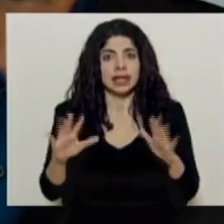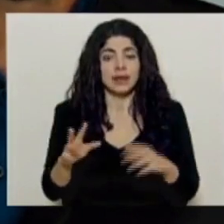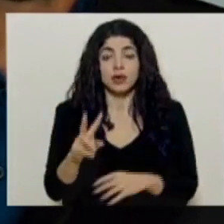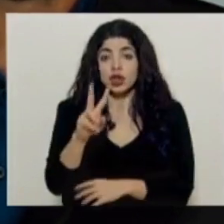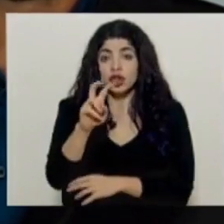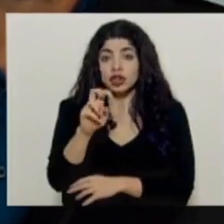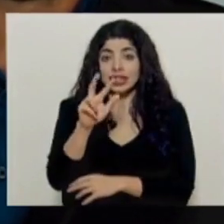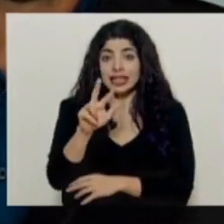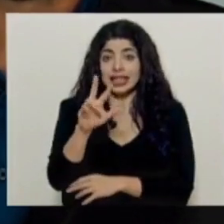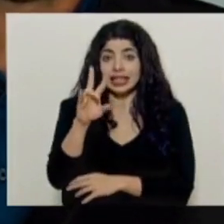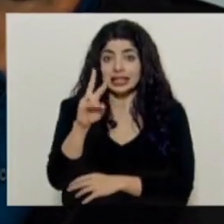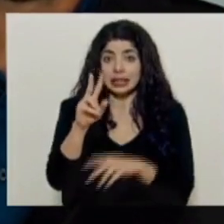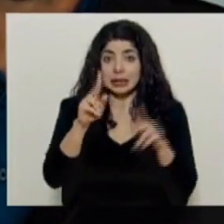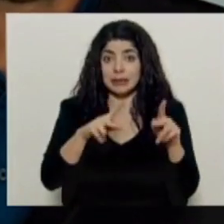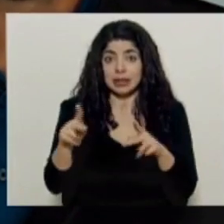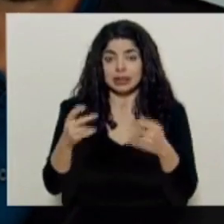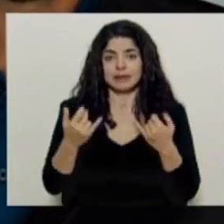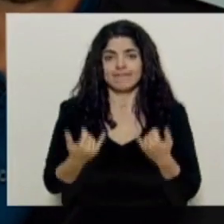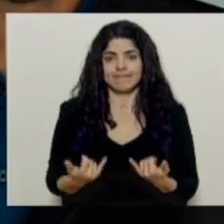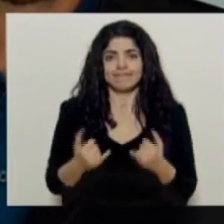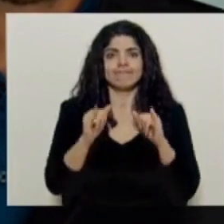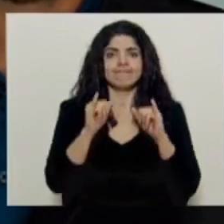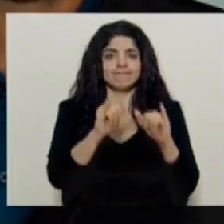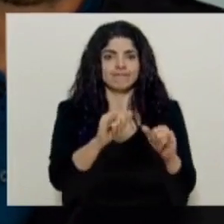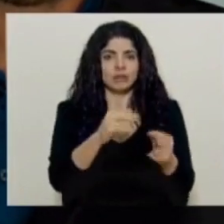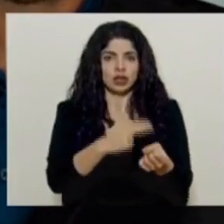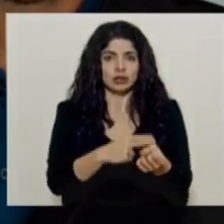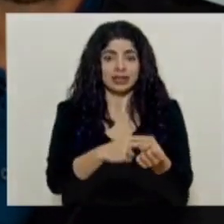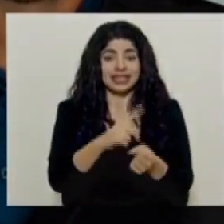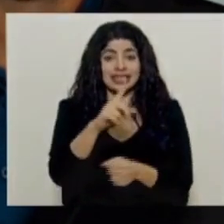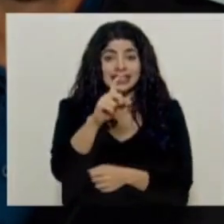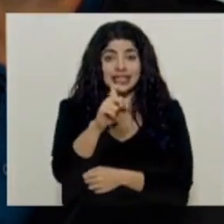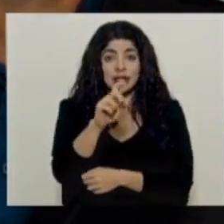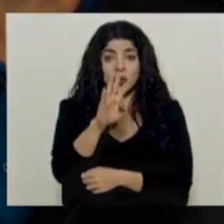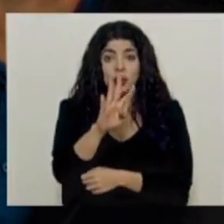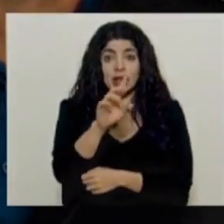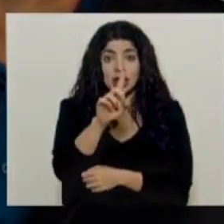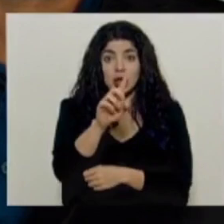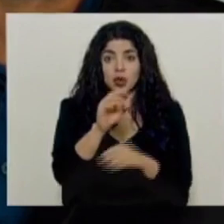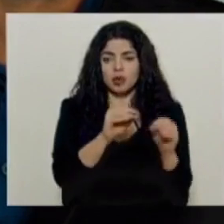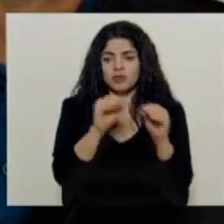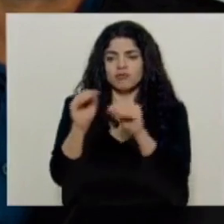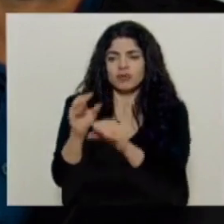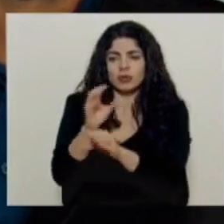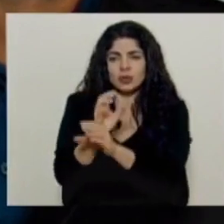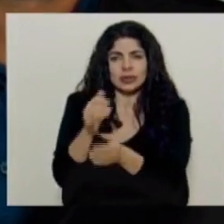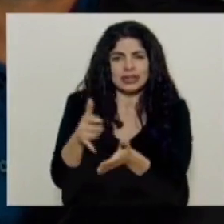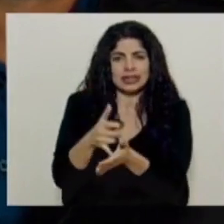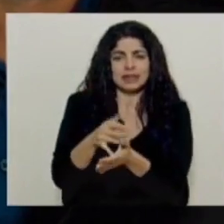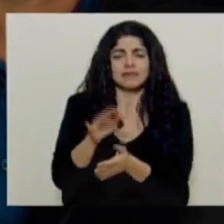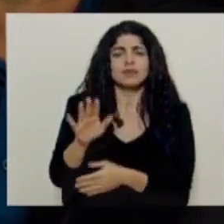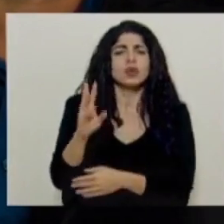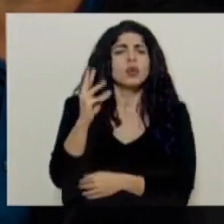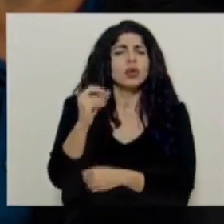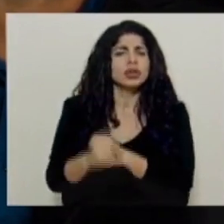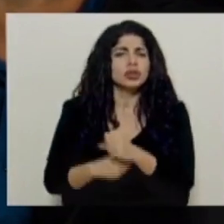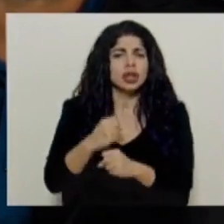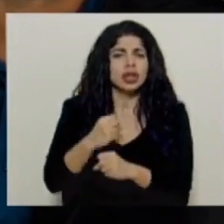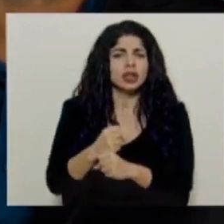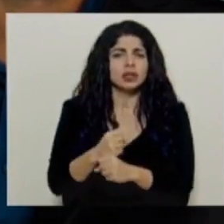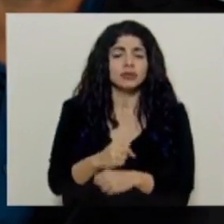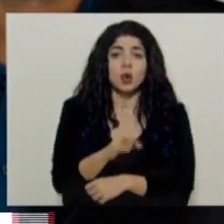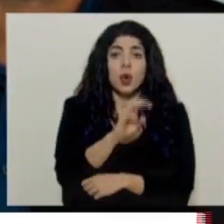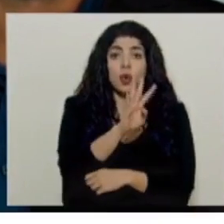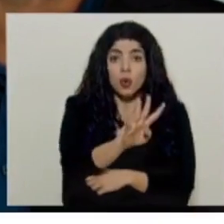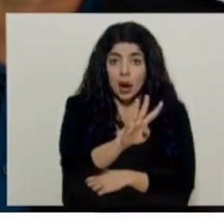237 personas se encuentran hospitalizadas, 141 de ellas en unidades de cuidados intensivos, con un rango de edad que va de los